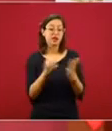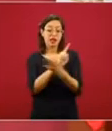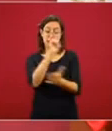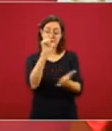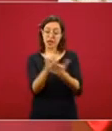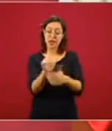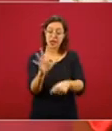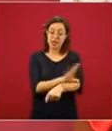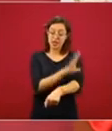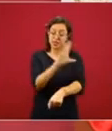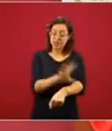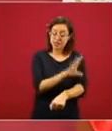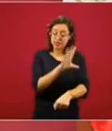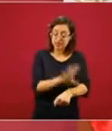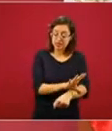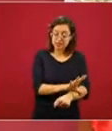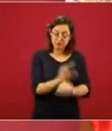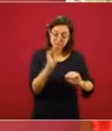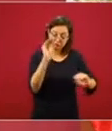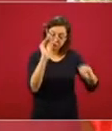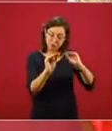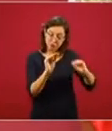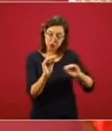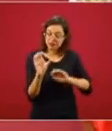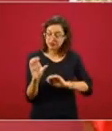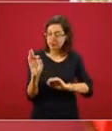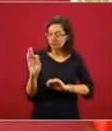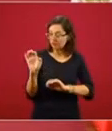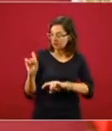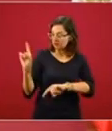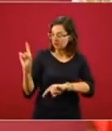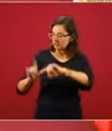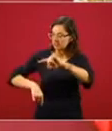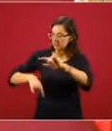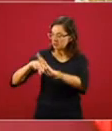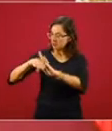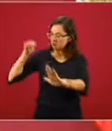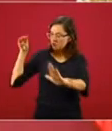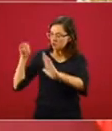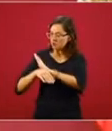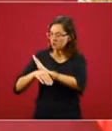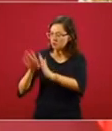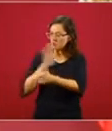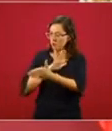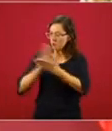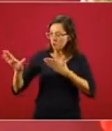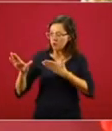con el desmantelamiento de la Comisión Federal de Electricidad y